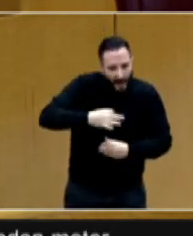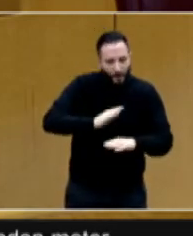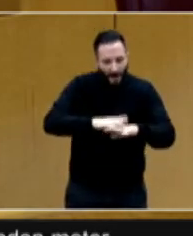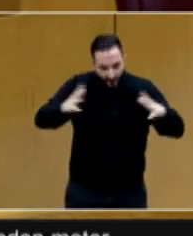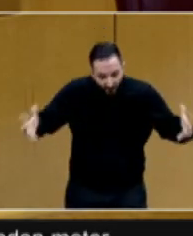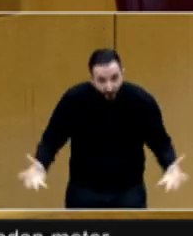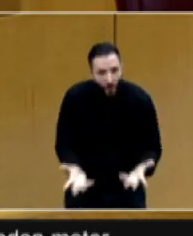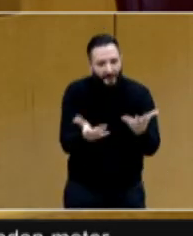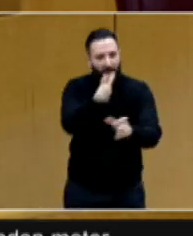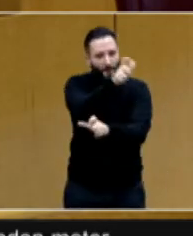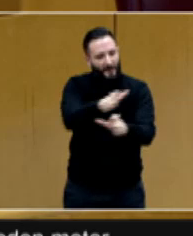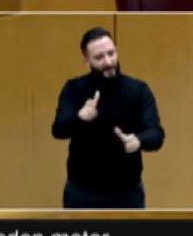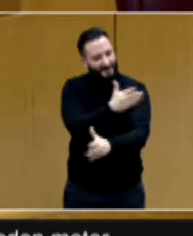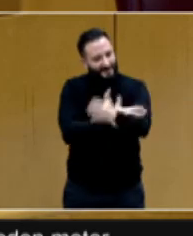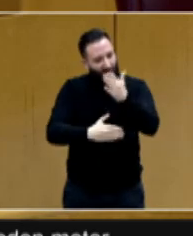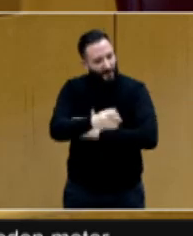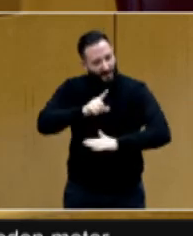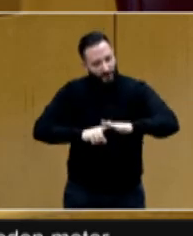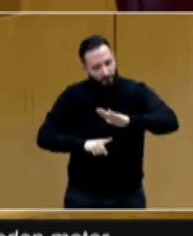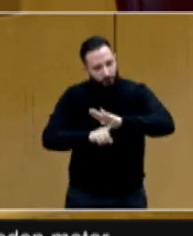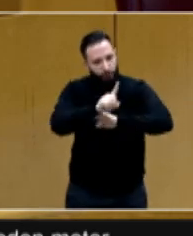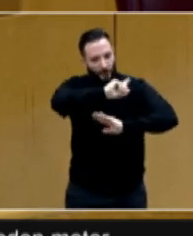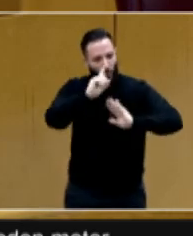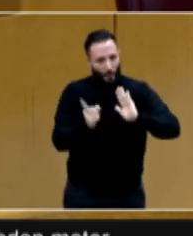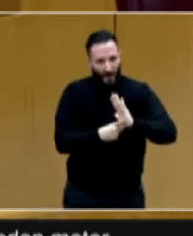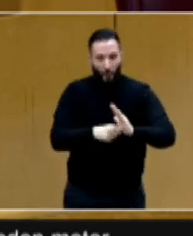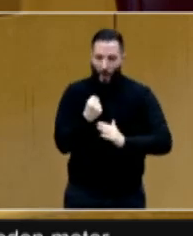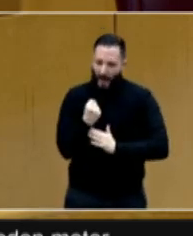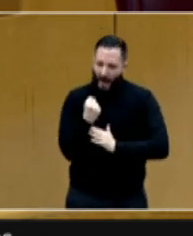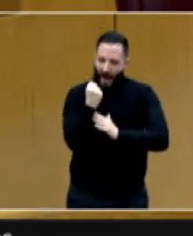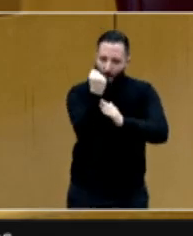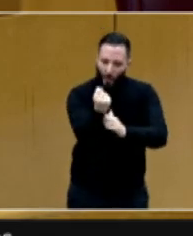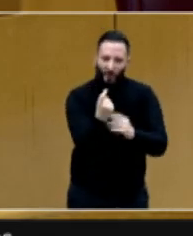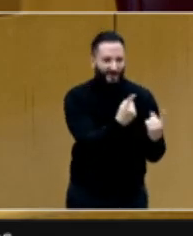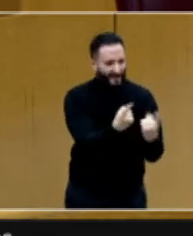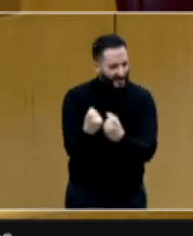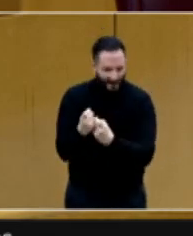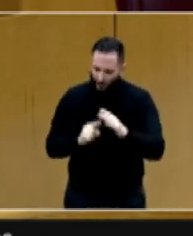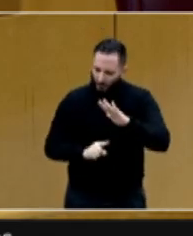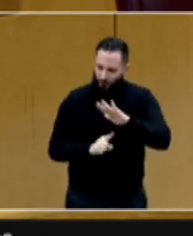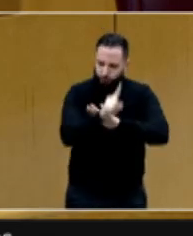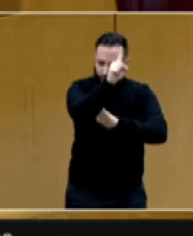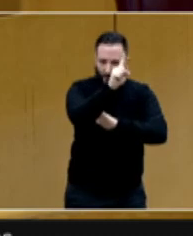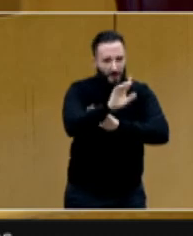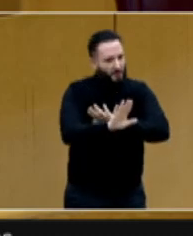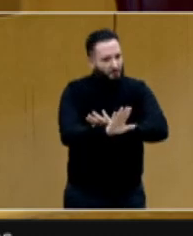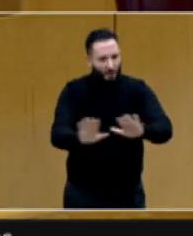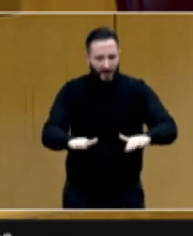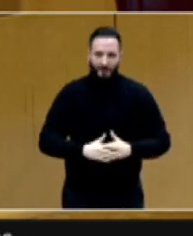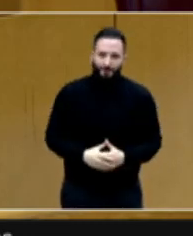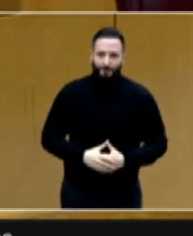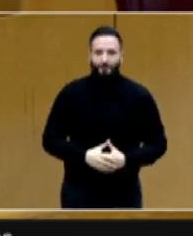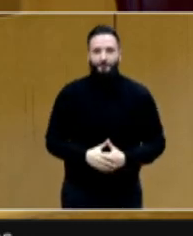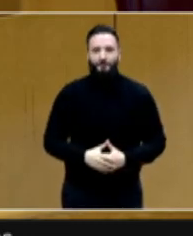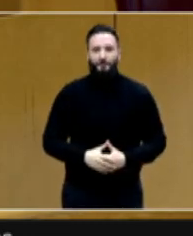discapacidad se desarrollen plenamente con los apoyos estrictamente necesarios Ni más ni menos